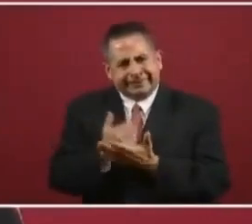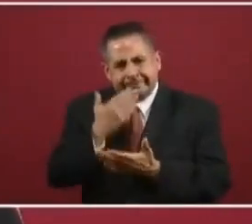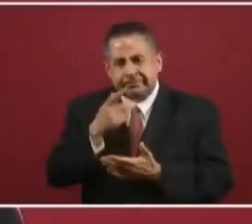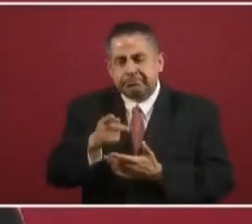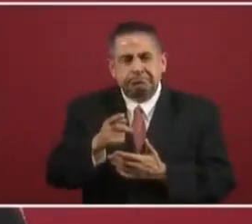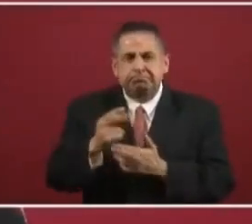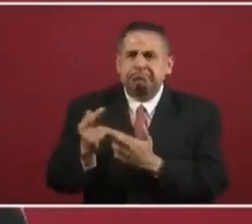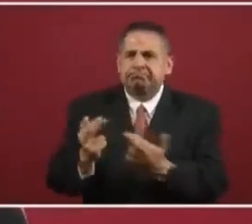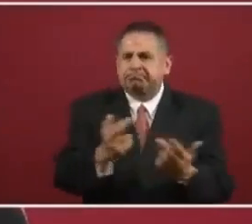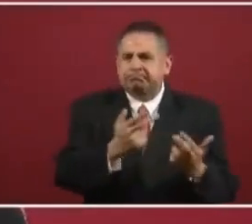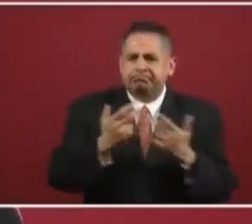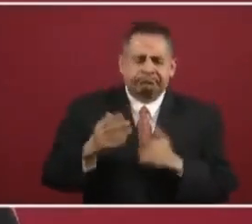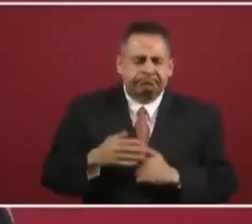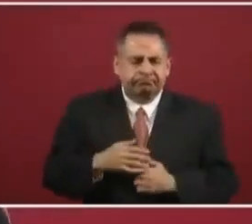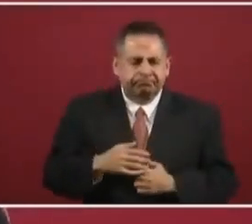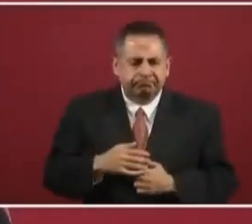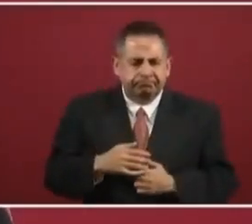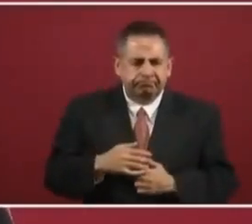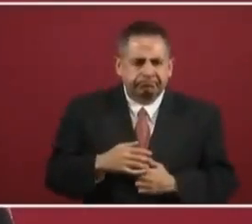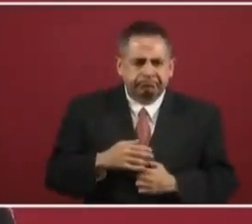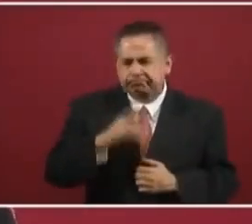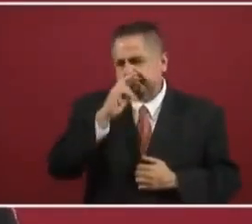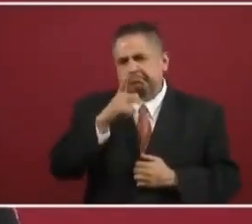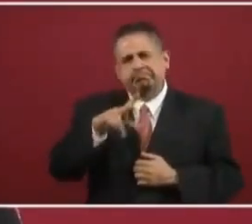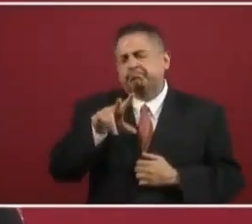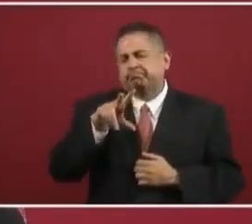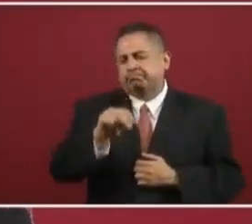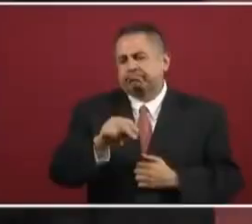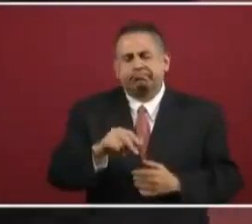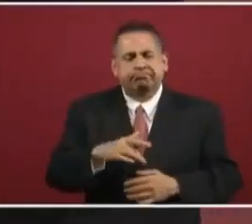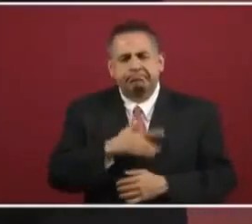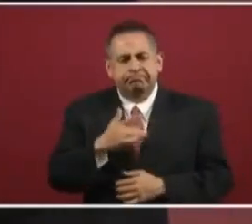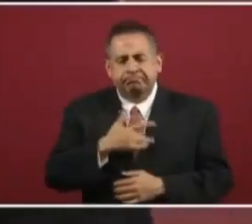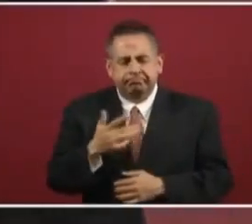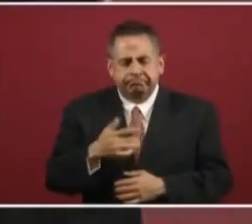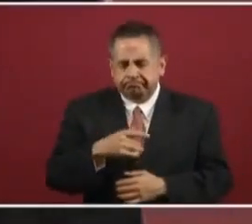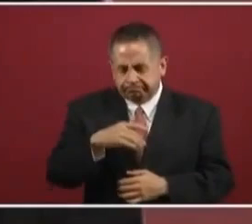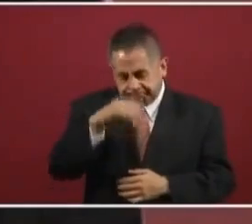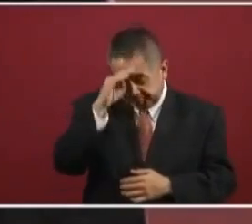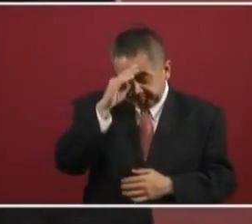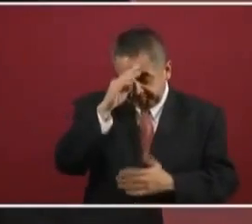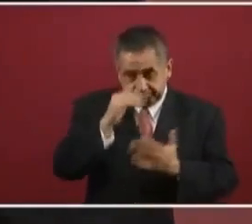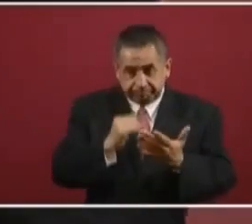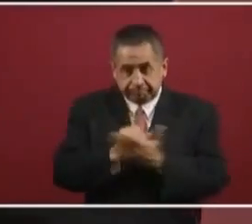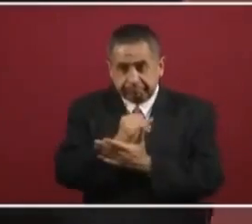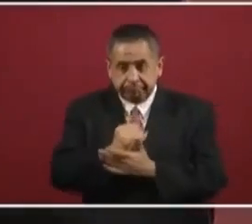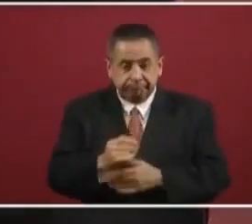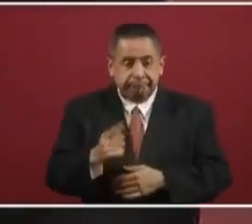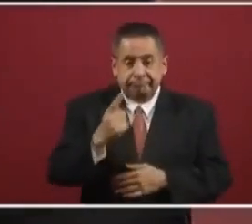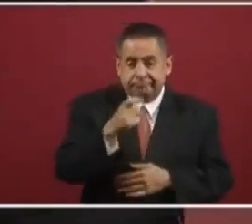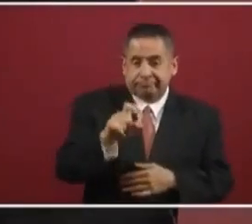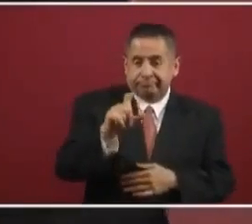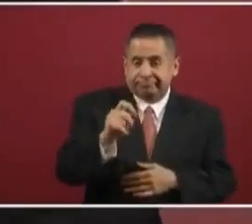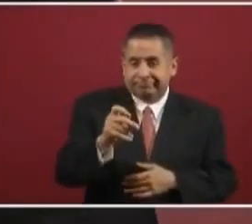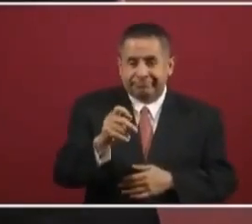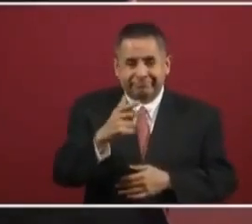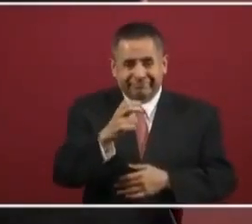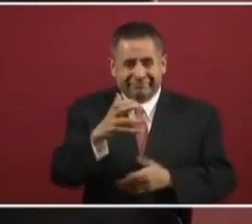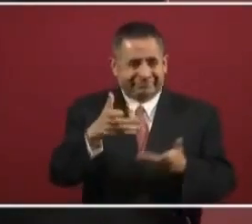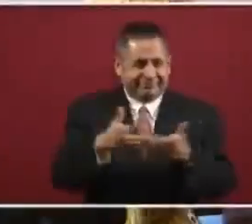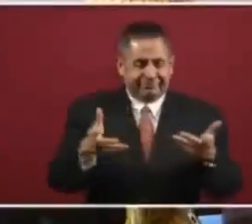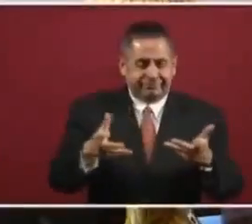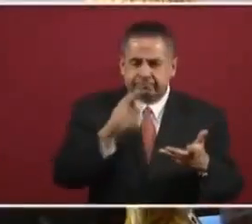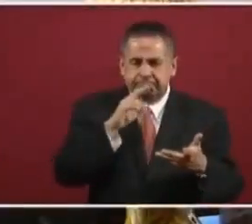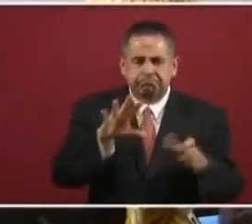zona al final decidimos que estas 120 hectáreas